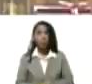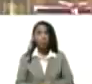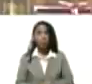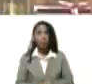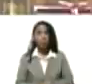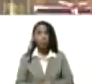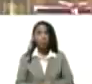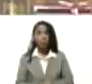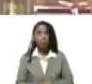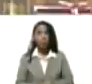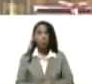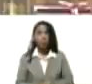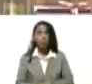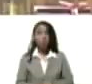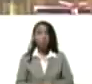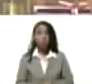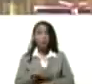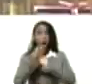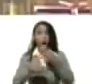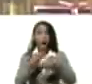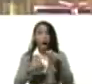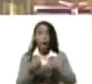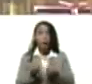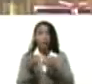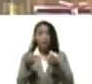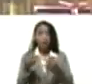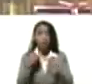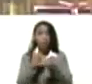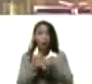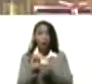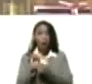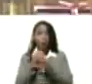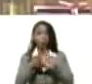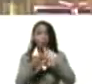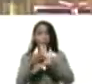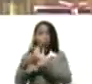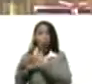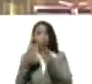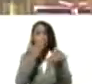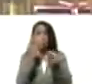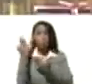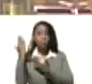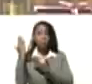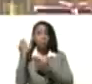a lo viral canción está generada por ella a lo viral